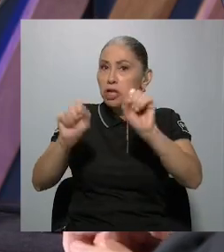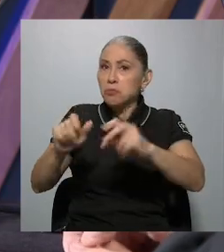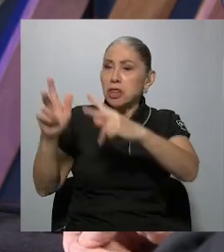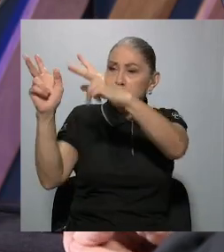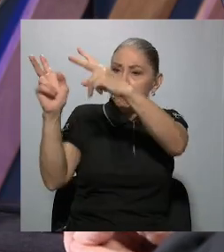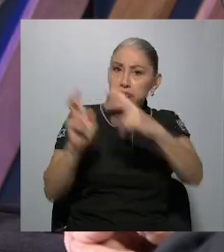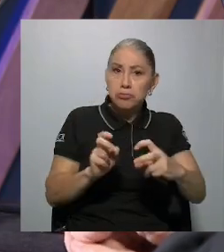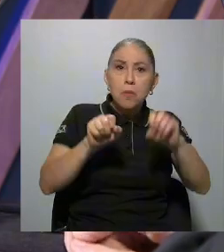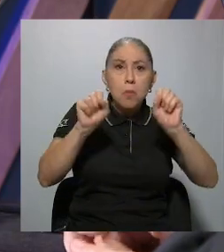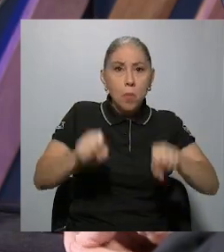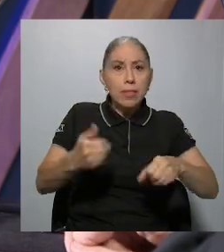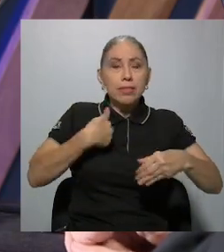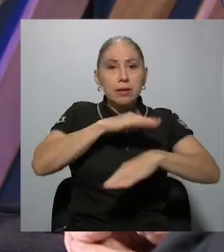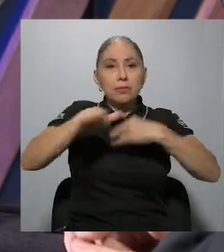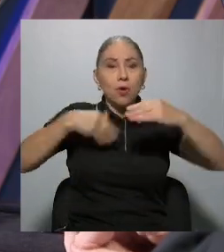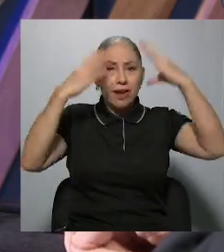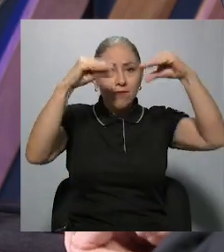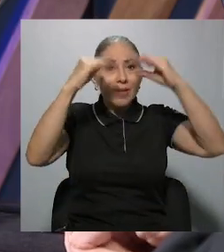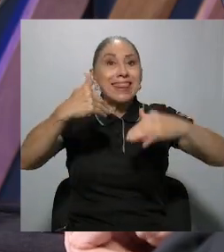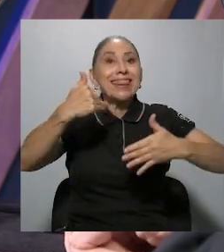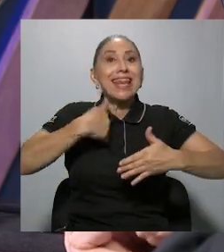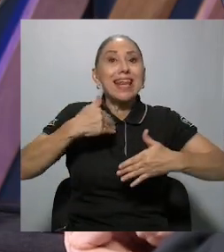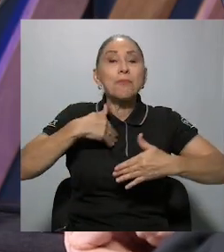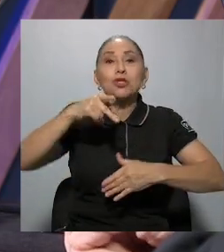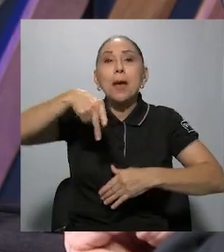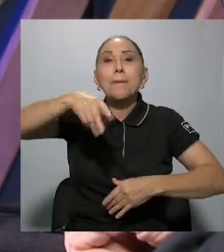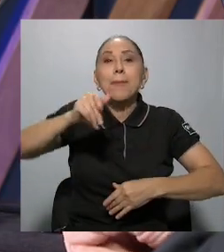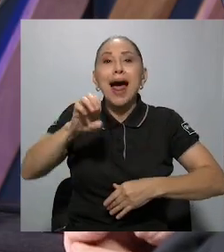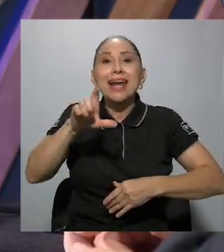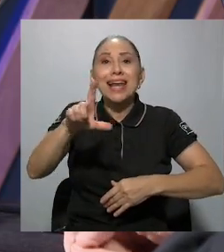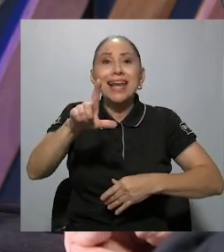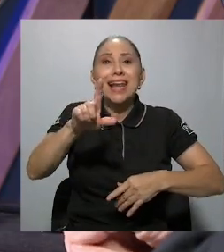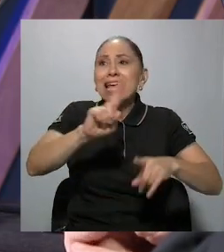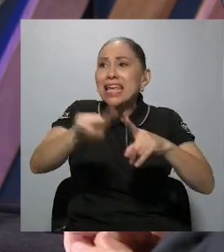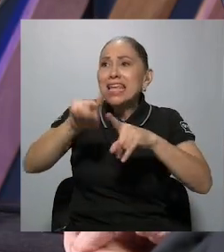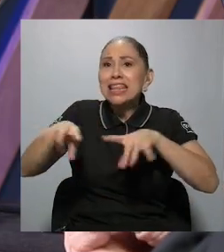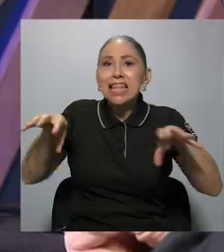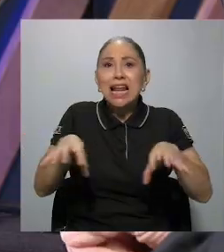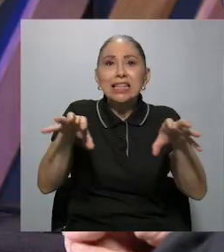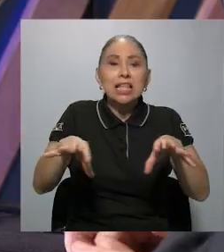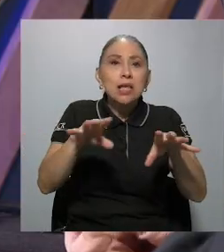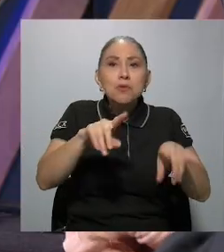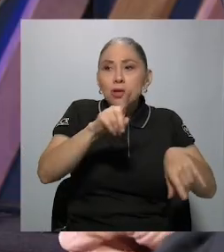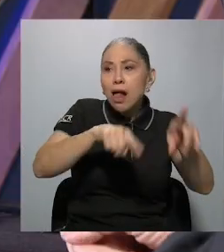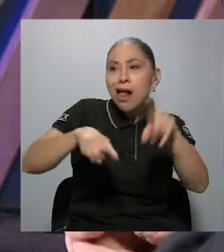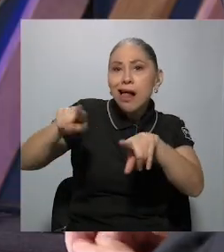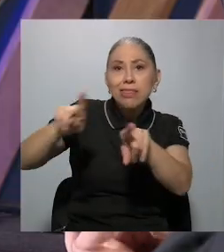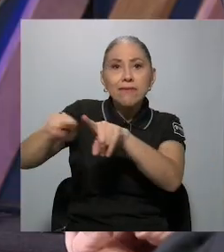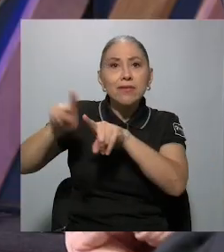obtener toda la información. Tenemos paneles interactivos para cada una de las provincias,